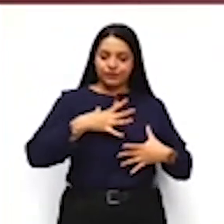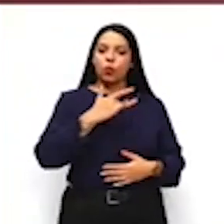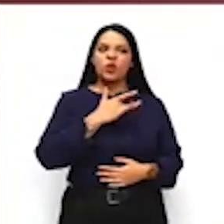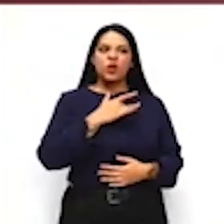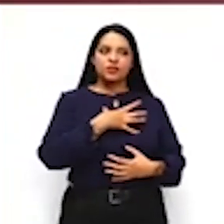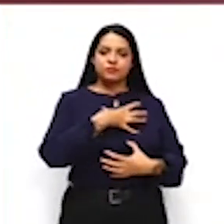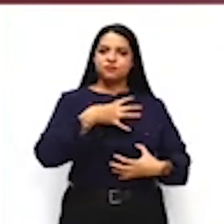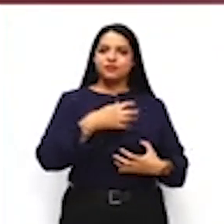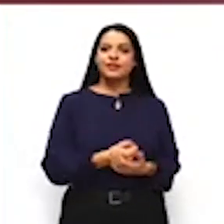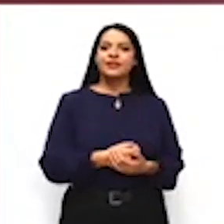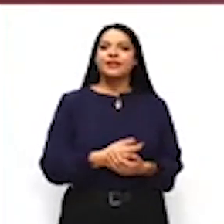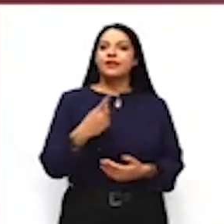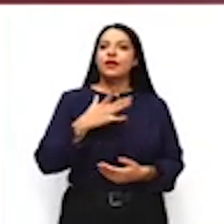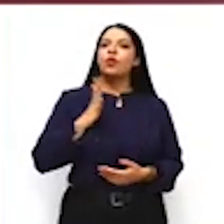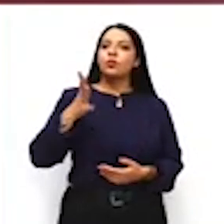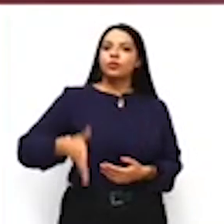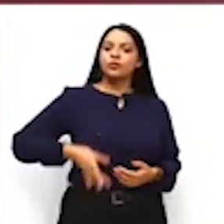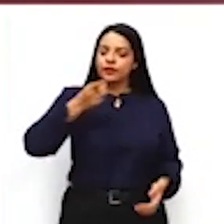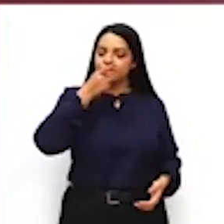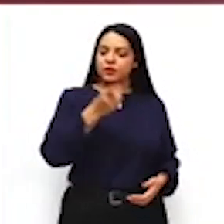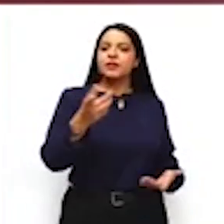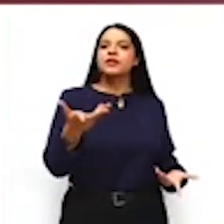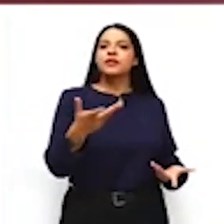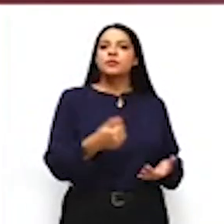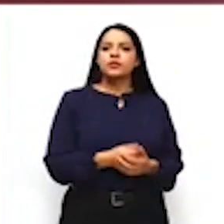nosotros cuando decimos